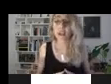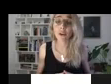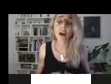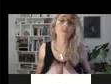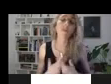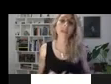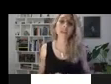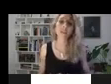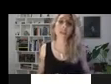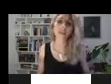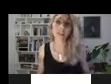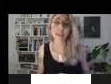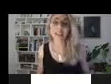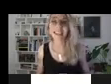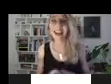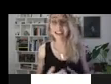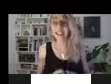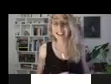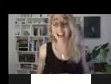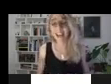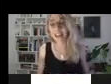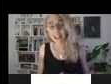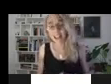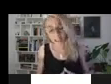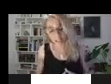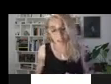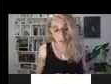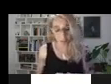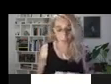de Isabel Groh, a mí me parece súper interesante, esta crítica